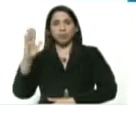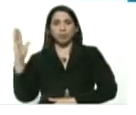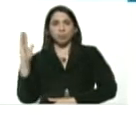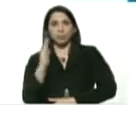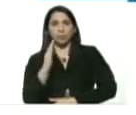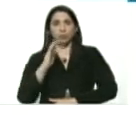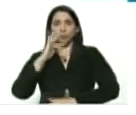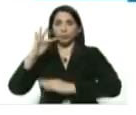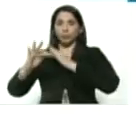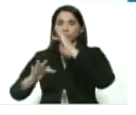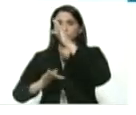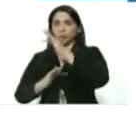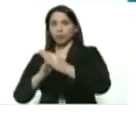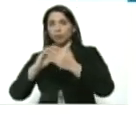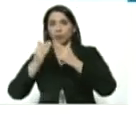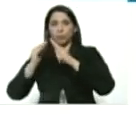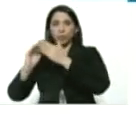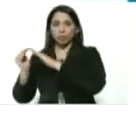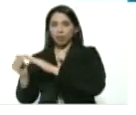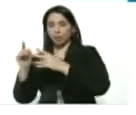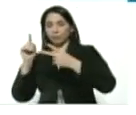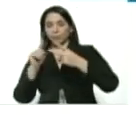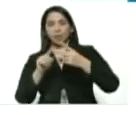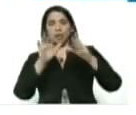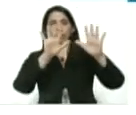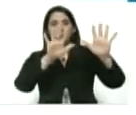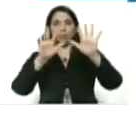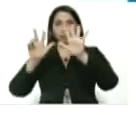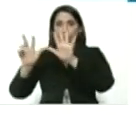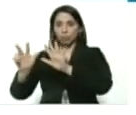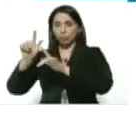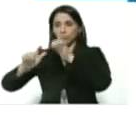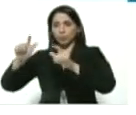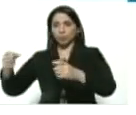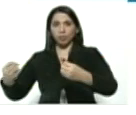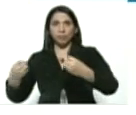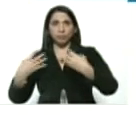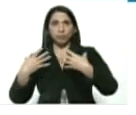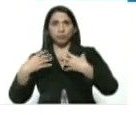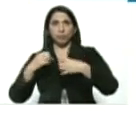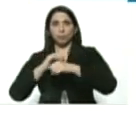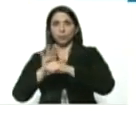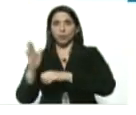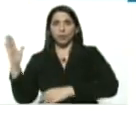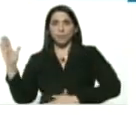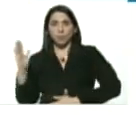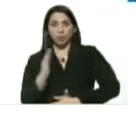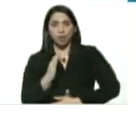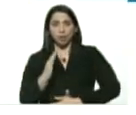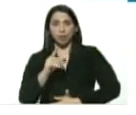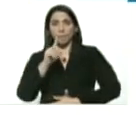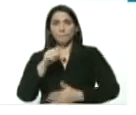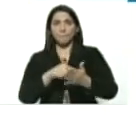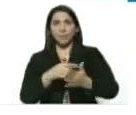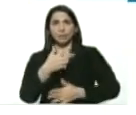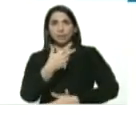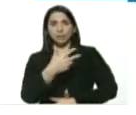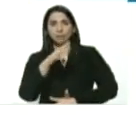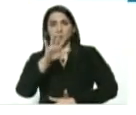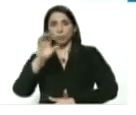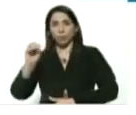transmisión comunitaria y 18 casos importados de estos mil 370 casos